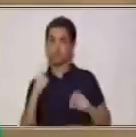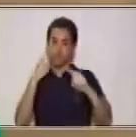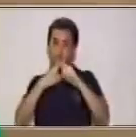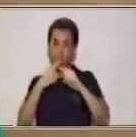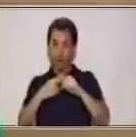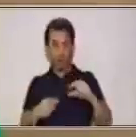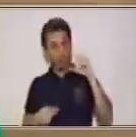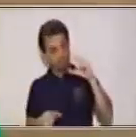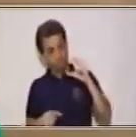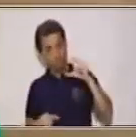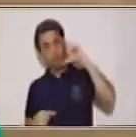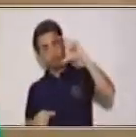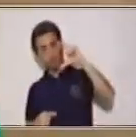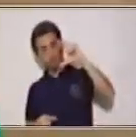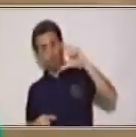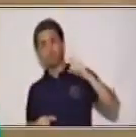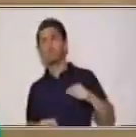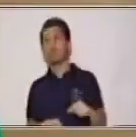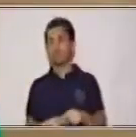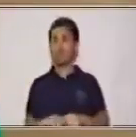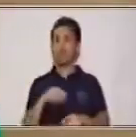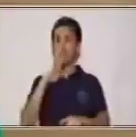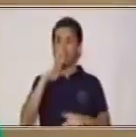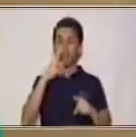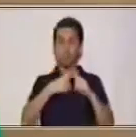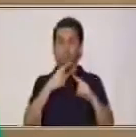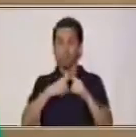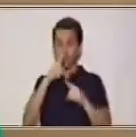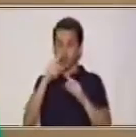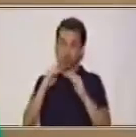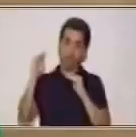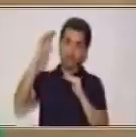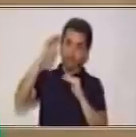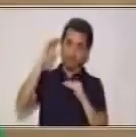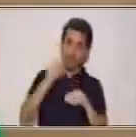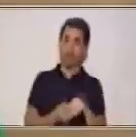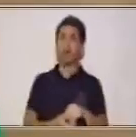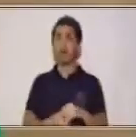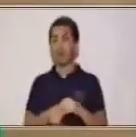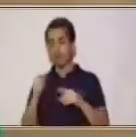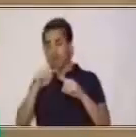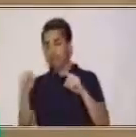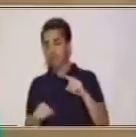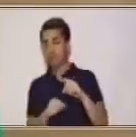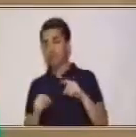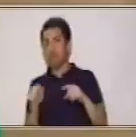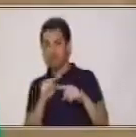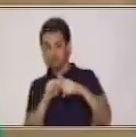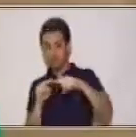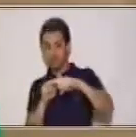extremos. Nos va a quedar 4 por 1 arriba y abajo